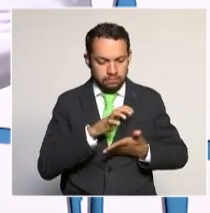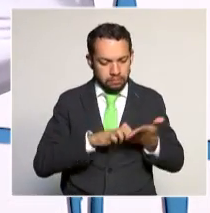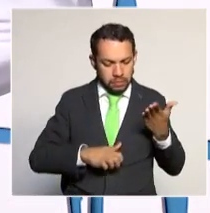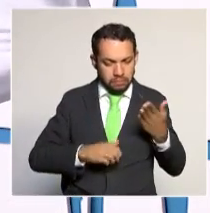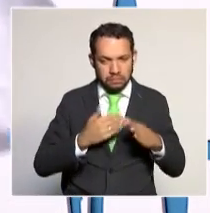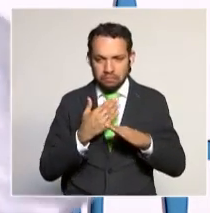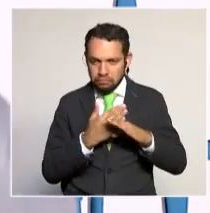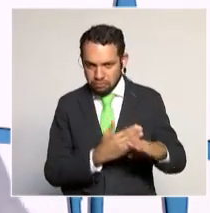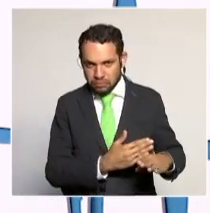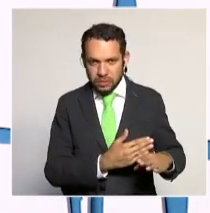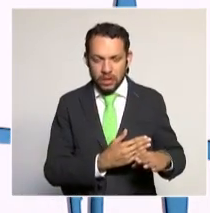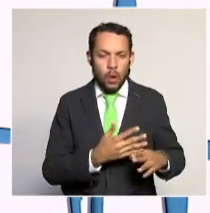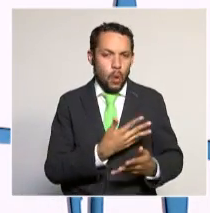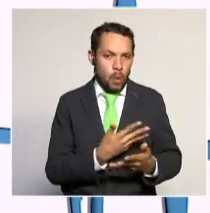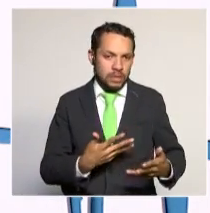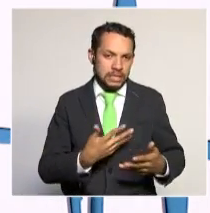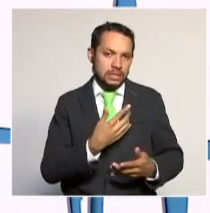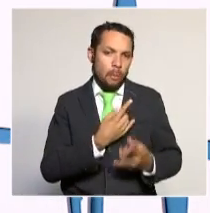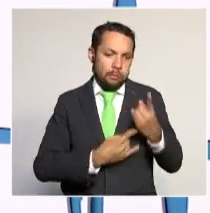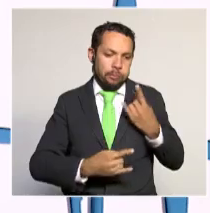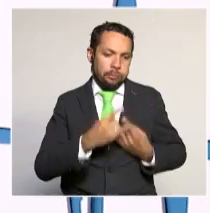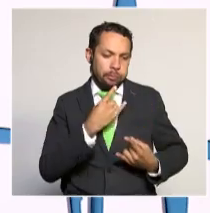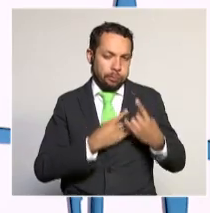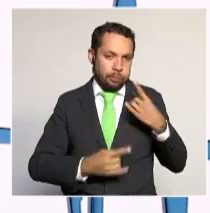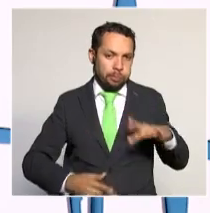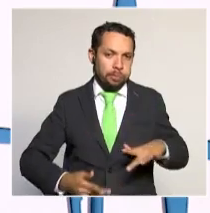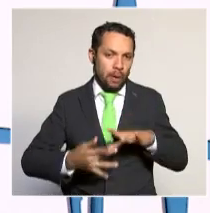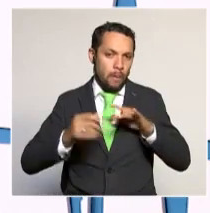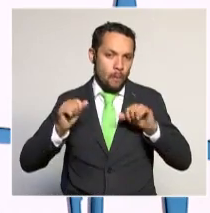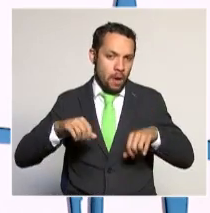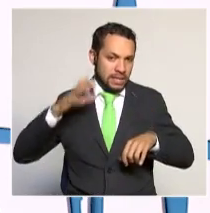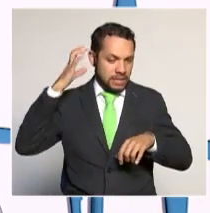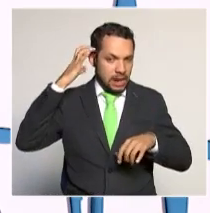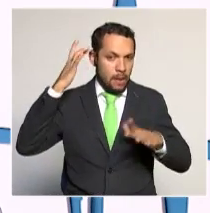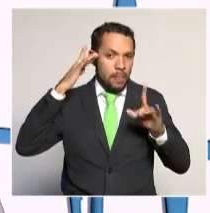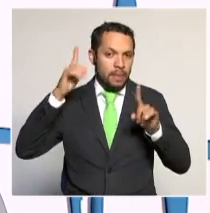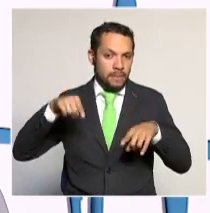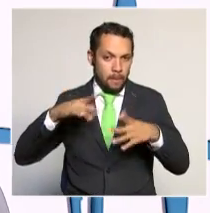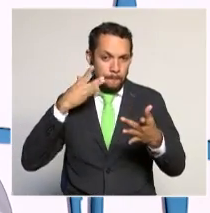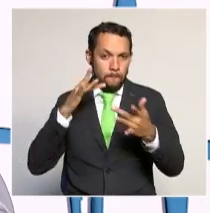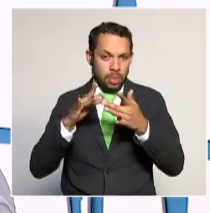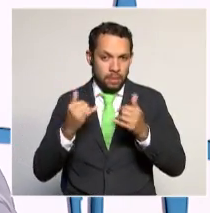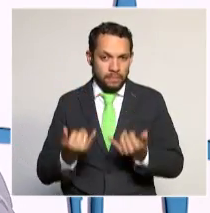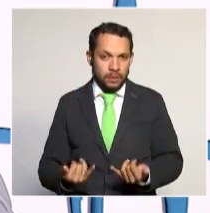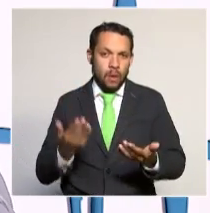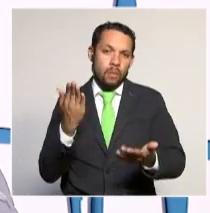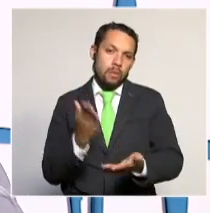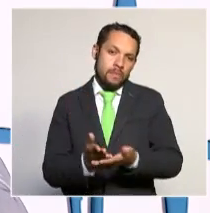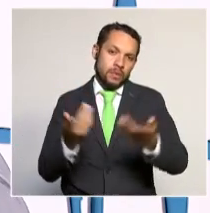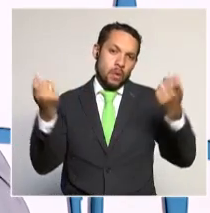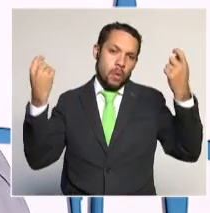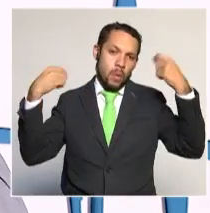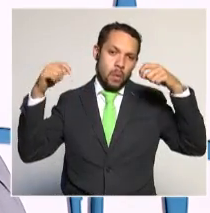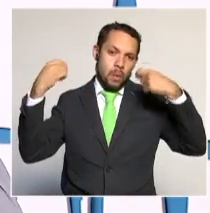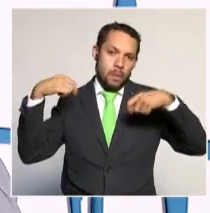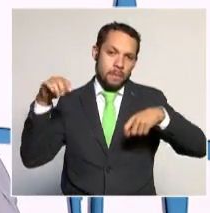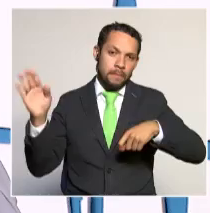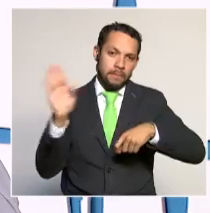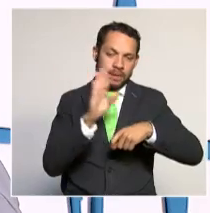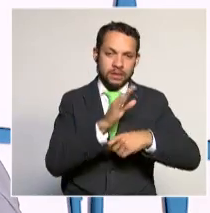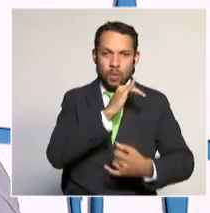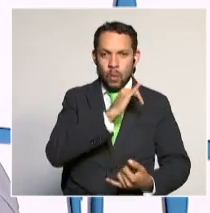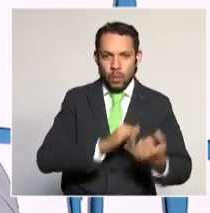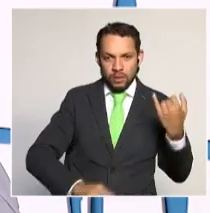para que el flujo sanguíneo mejore en este tipo de casos. Vamos a este corte de comerciales porque queremos entrar con unas imágenes